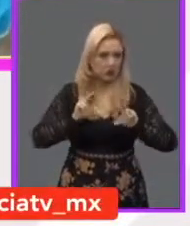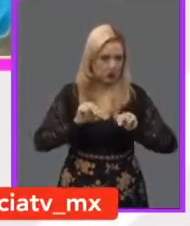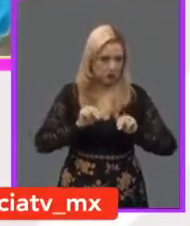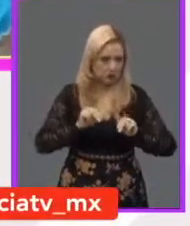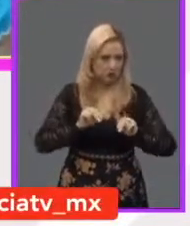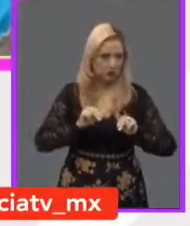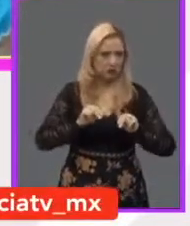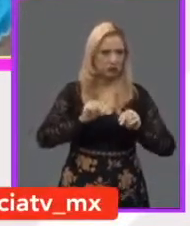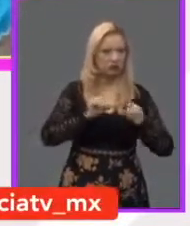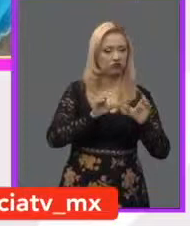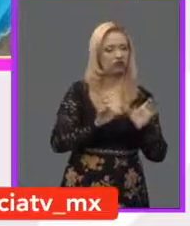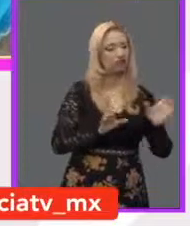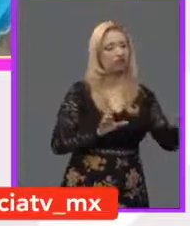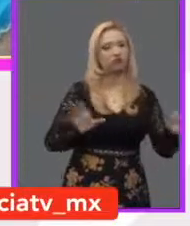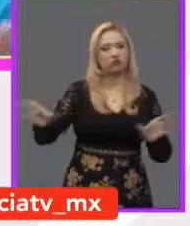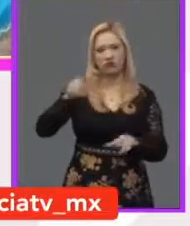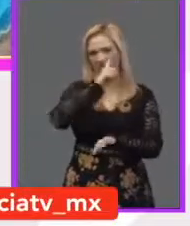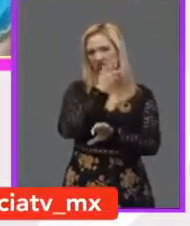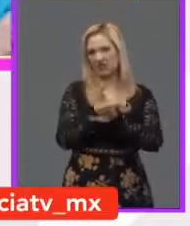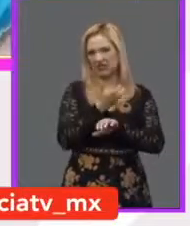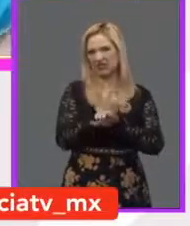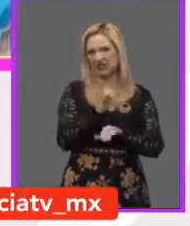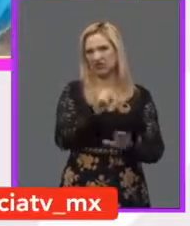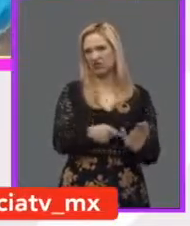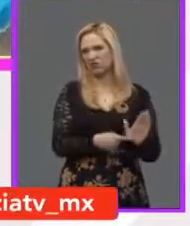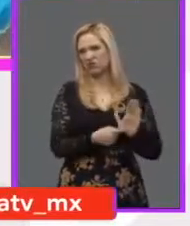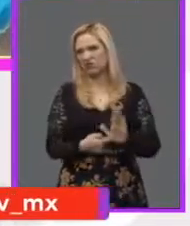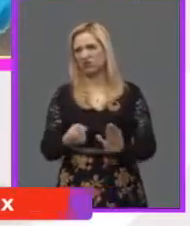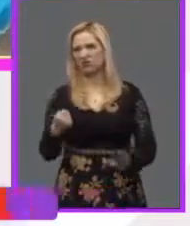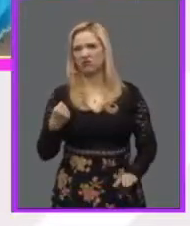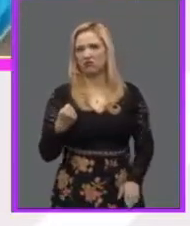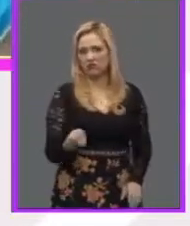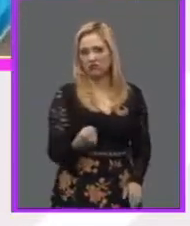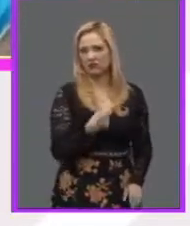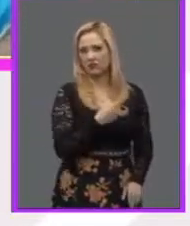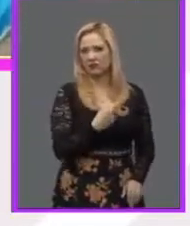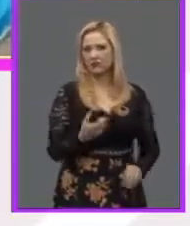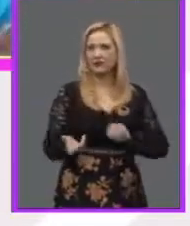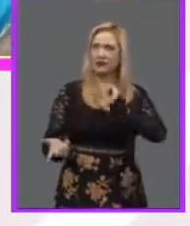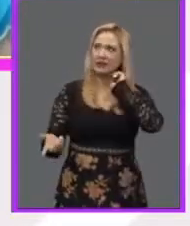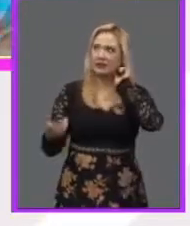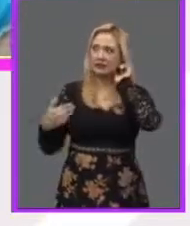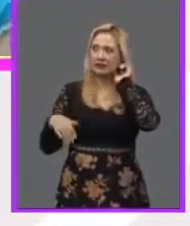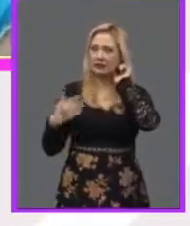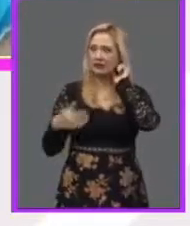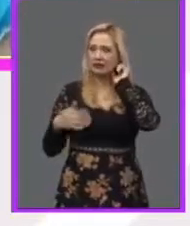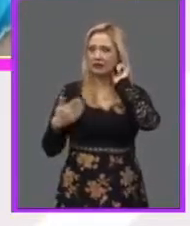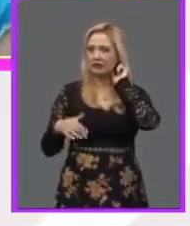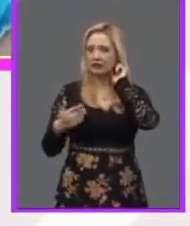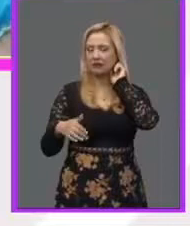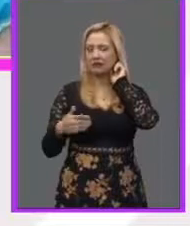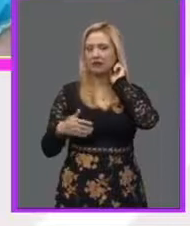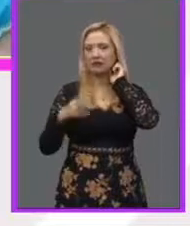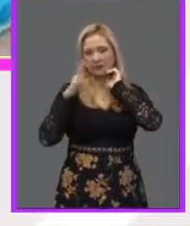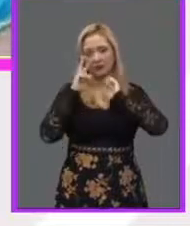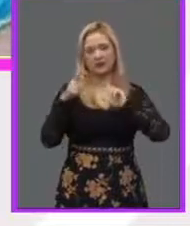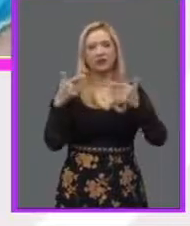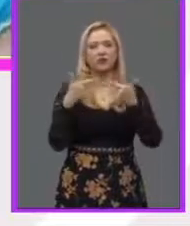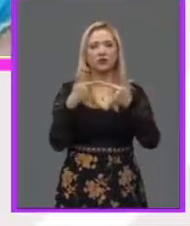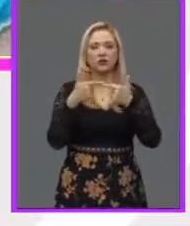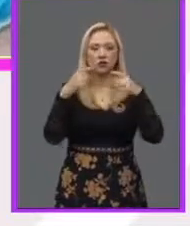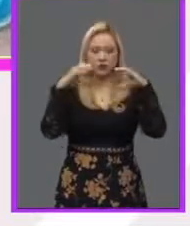como tal de Estados Unidos que son muy visuales de redlining, ¿no? O sea, que si alguien tiene curiosidad que